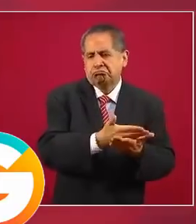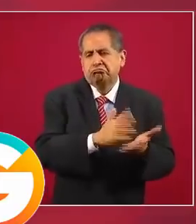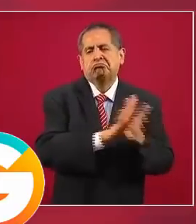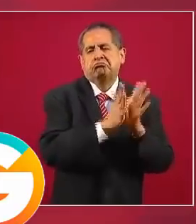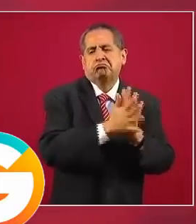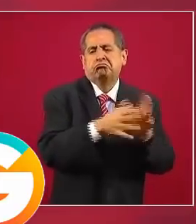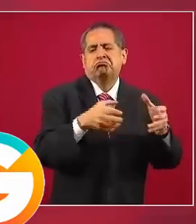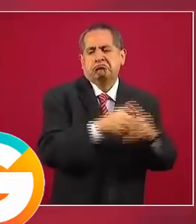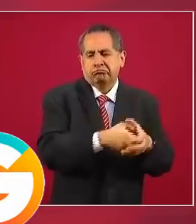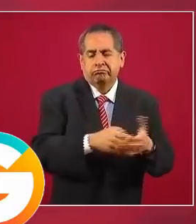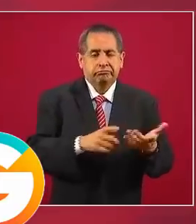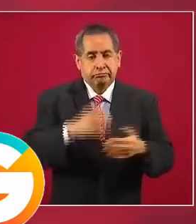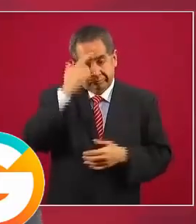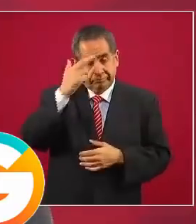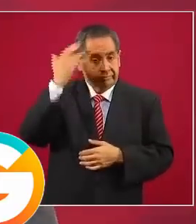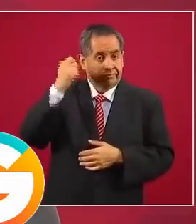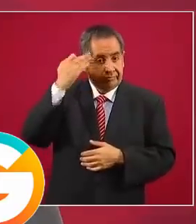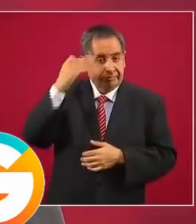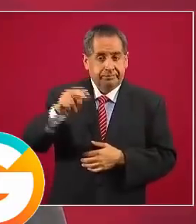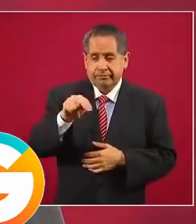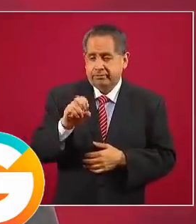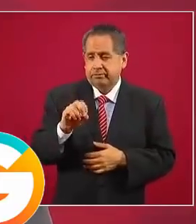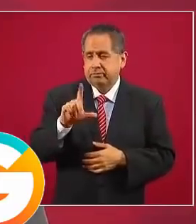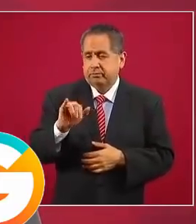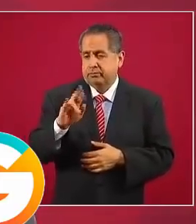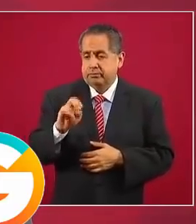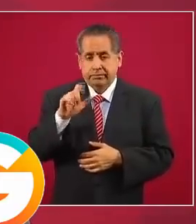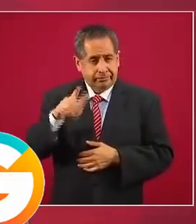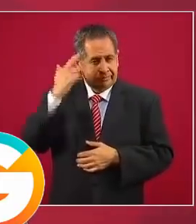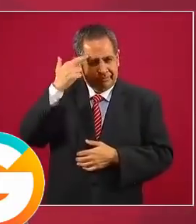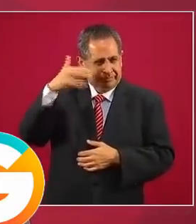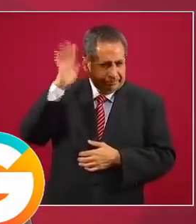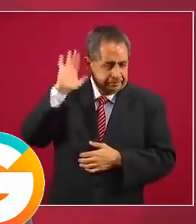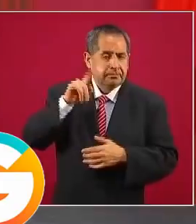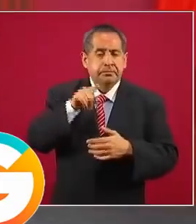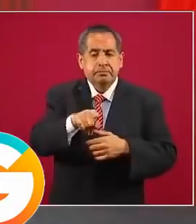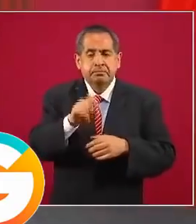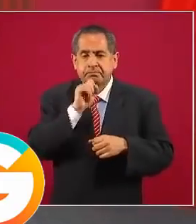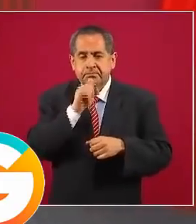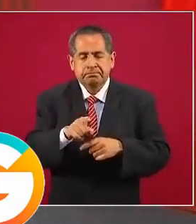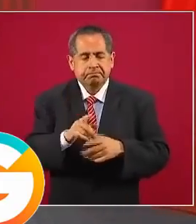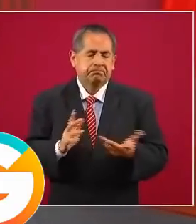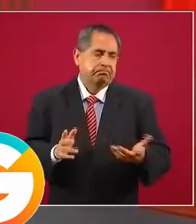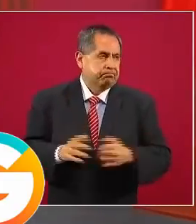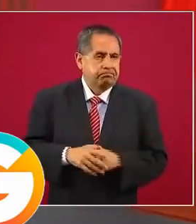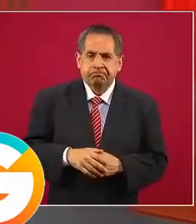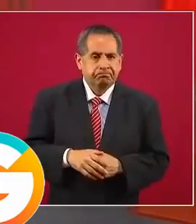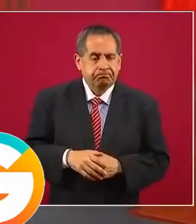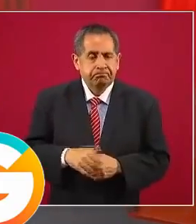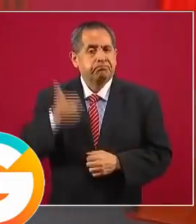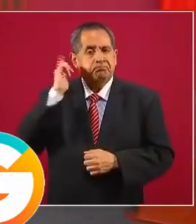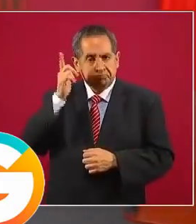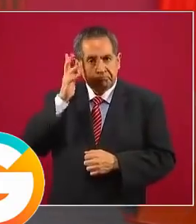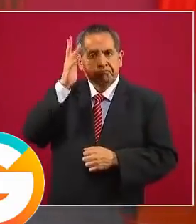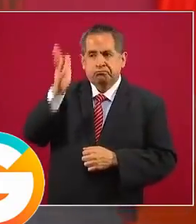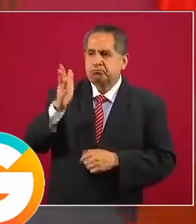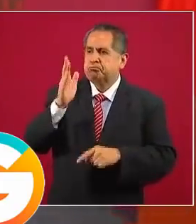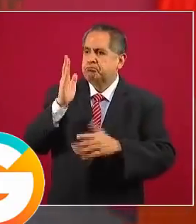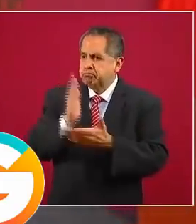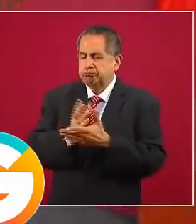Porque durante el periodo neoliberal también, y eso ojalá y algún día